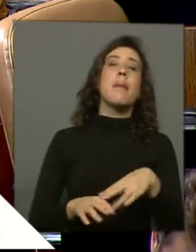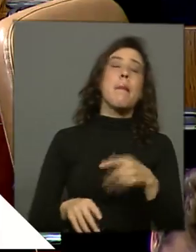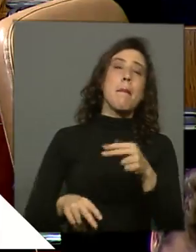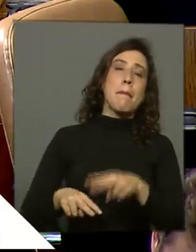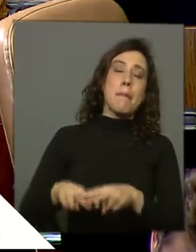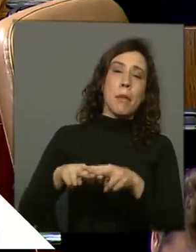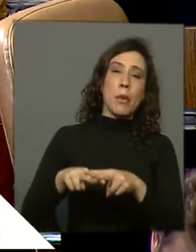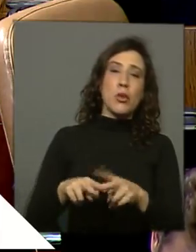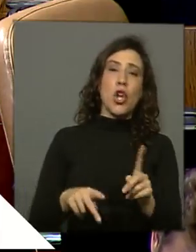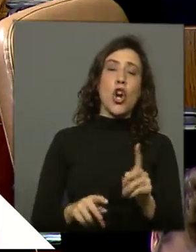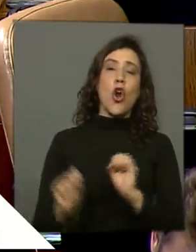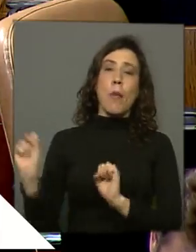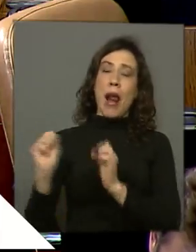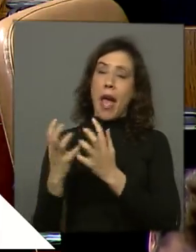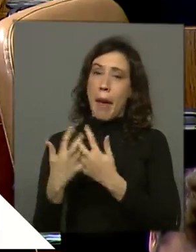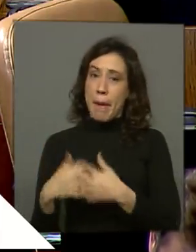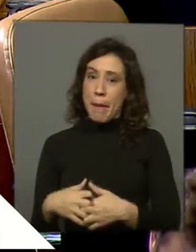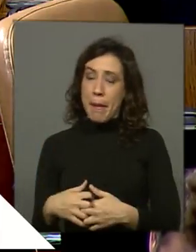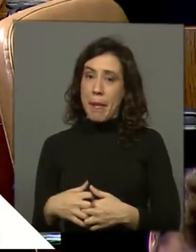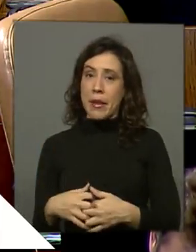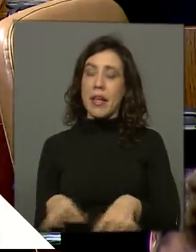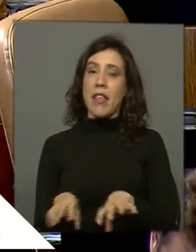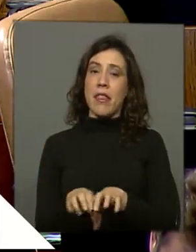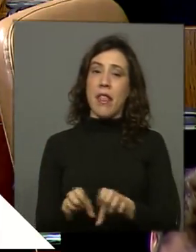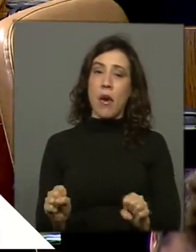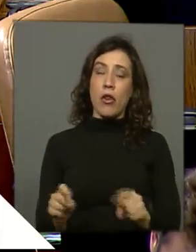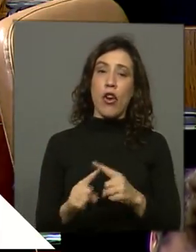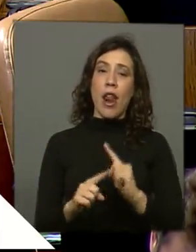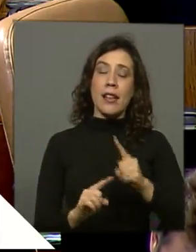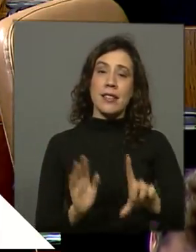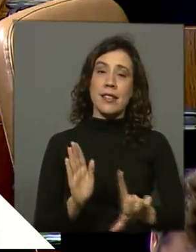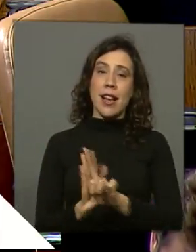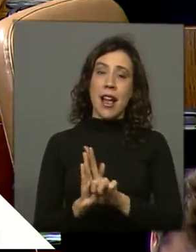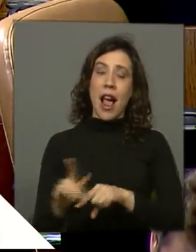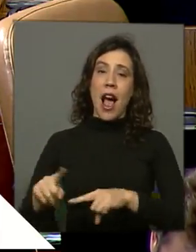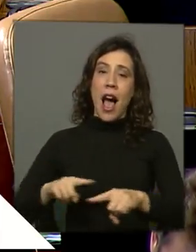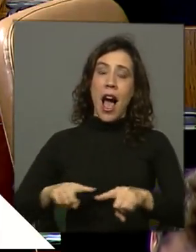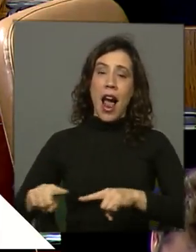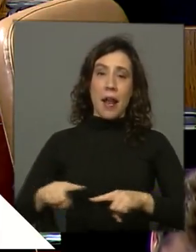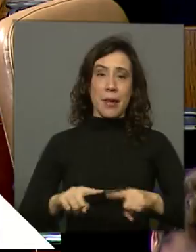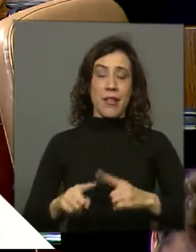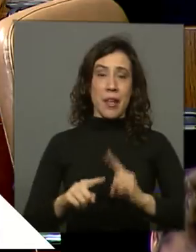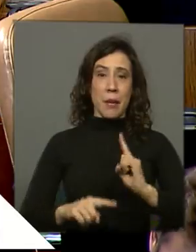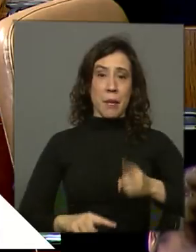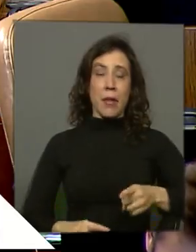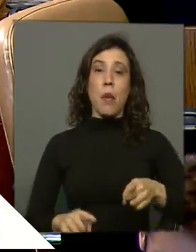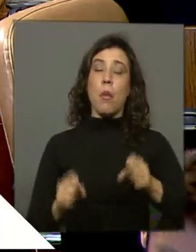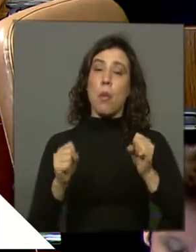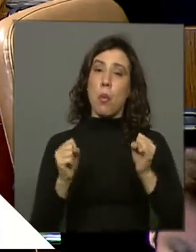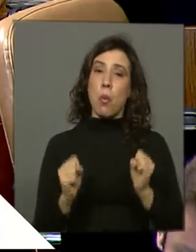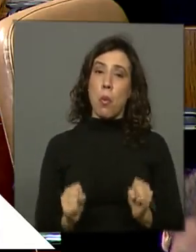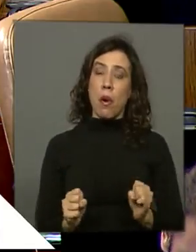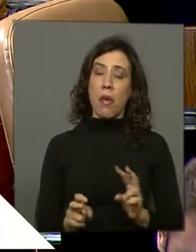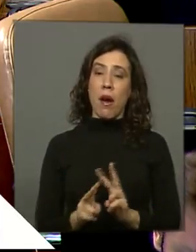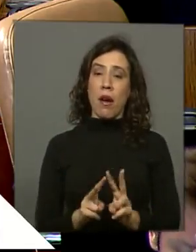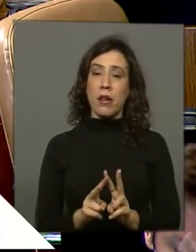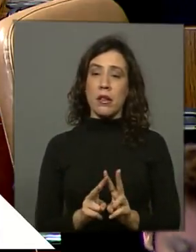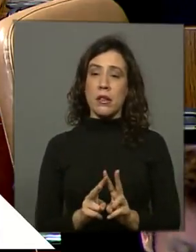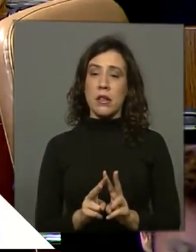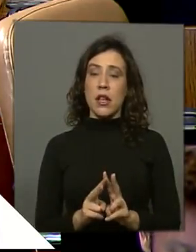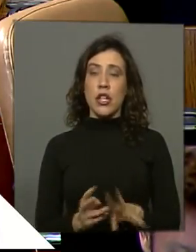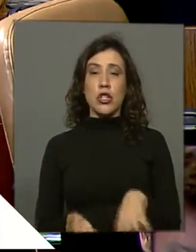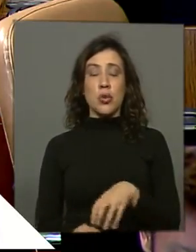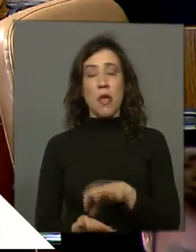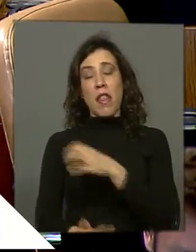montos que no se apliquen a empresas y sean concordantes con los requisitos legales y administrativos que se impongan esto podría implementarse en las